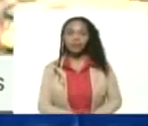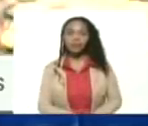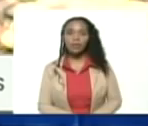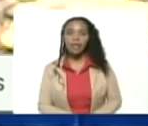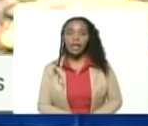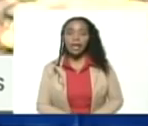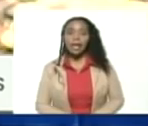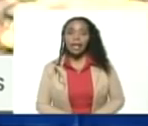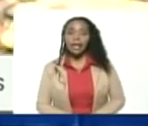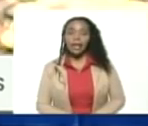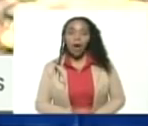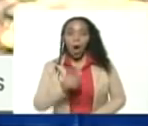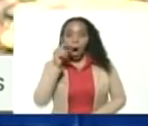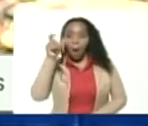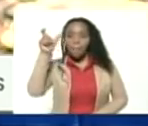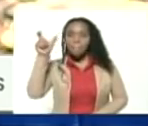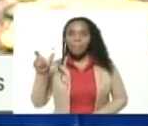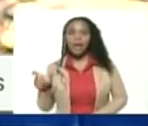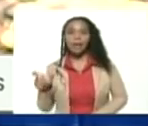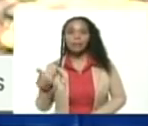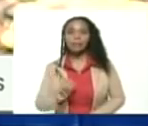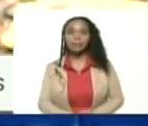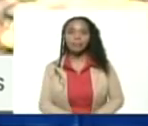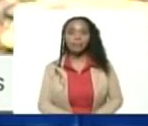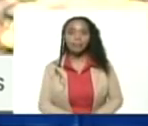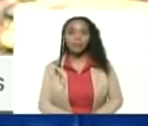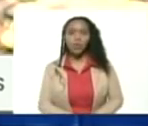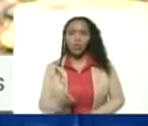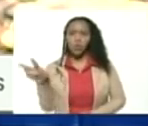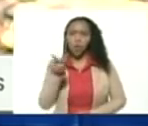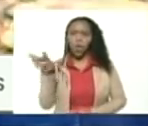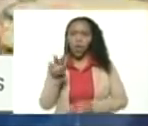Jesús Tobar Marín, ¿ustedes son familia?